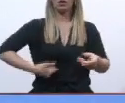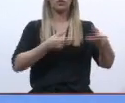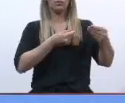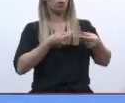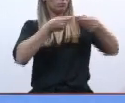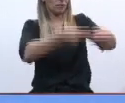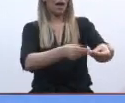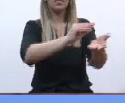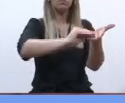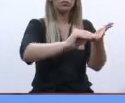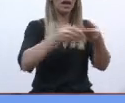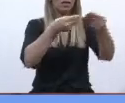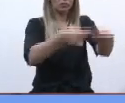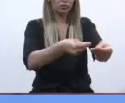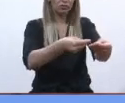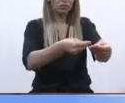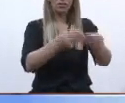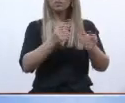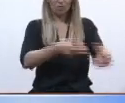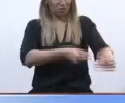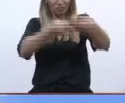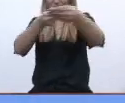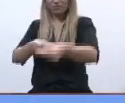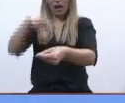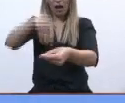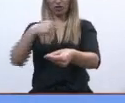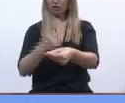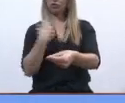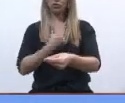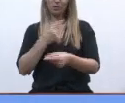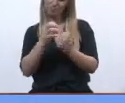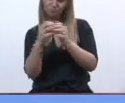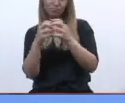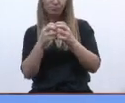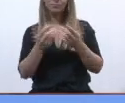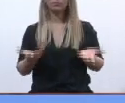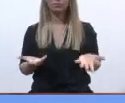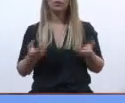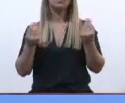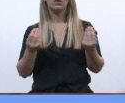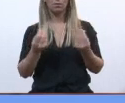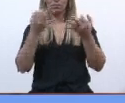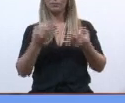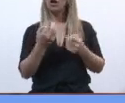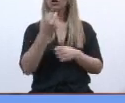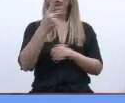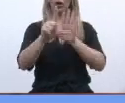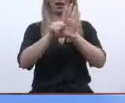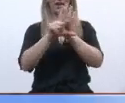diputados, y por las dos leyes que conjuntamente estamos tratando nosotros. Porque el hecho de las dos leyes